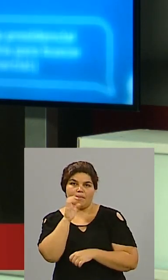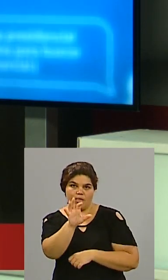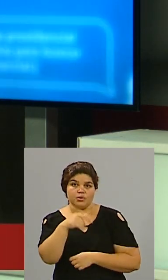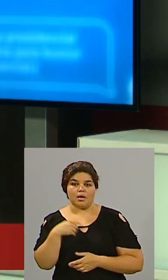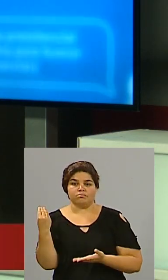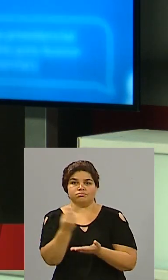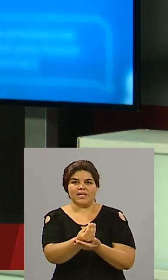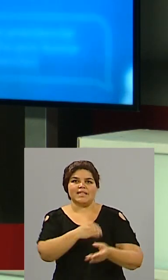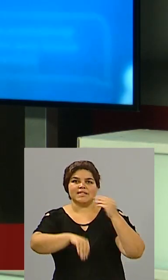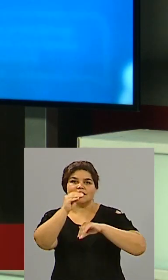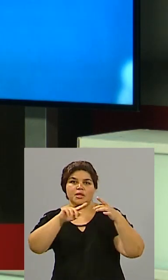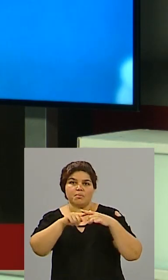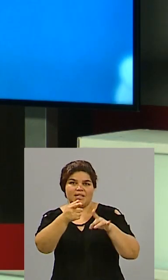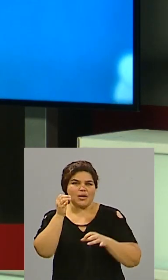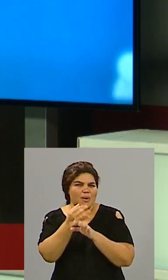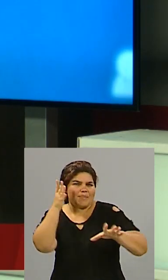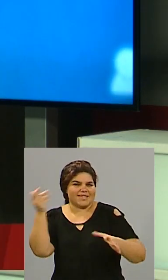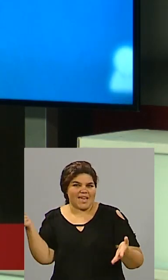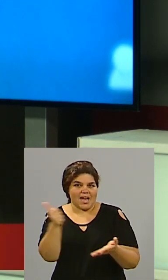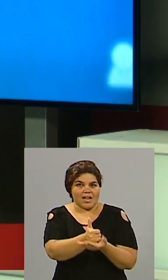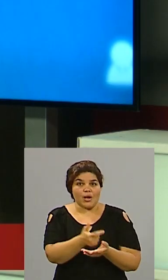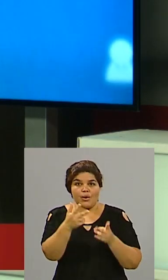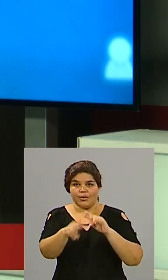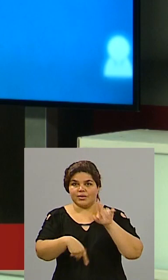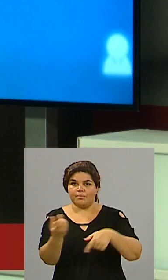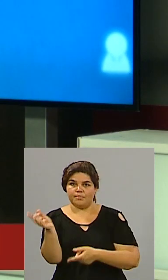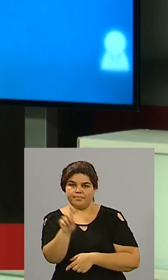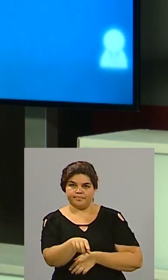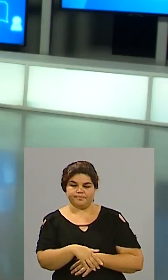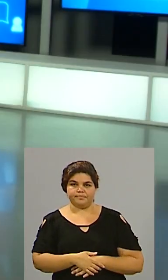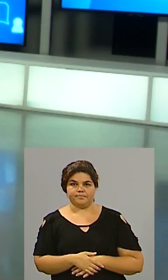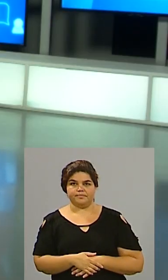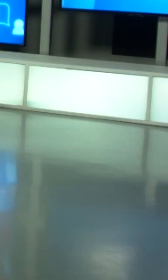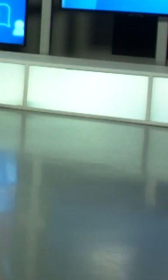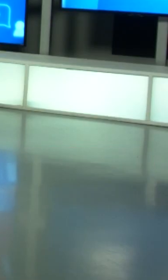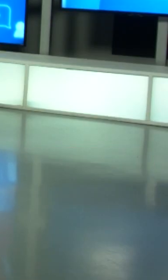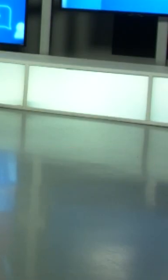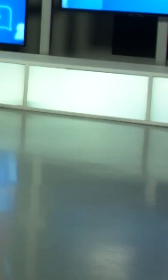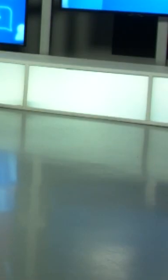Político, podríamos decir en exclusiva. Nos vamos a la pausa, ya regresamos.